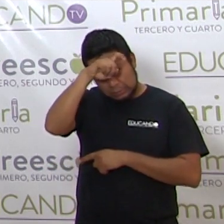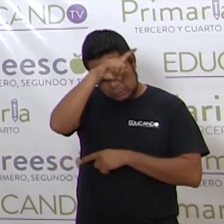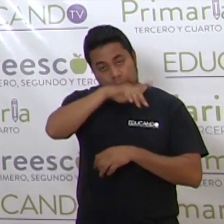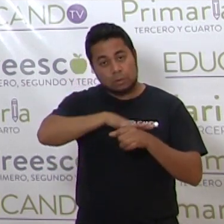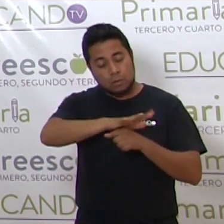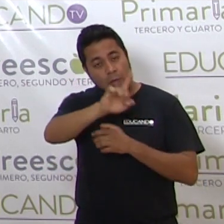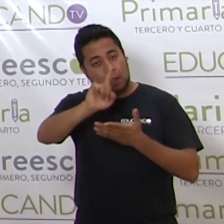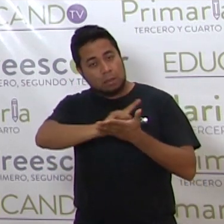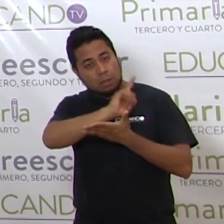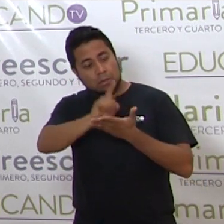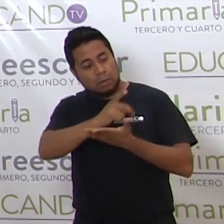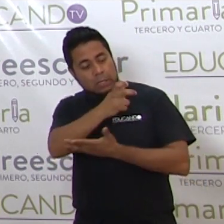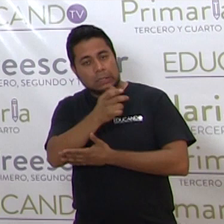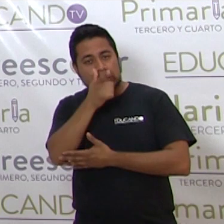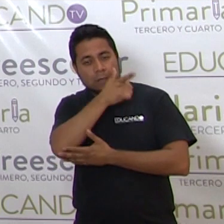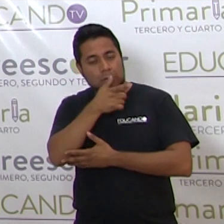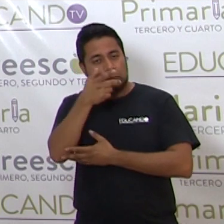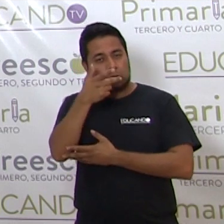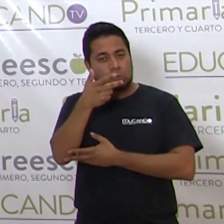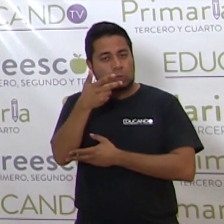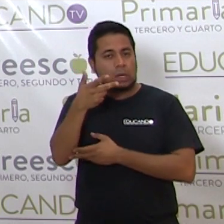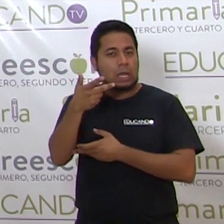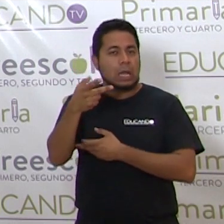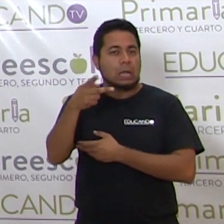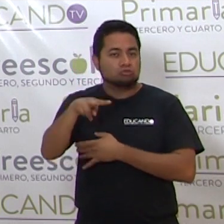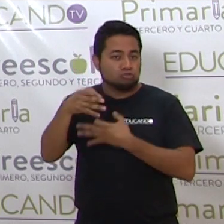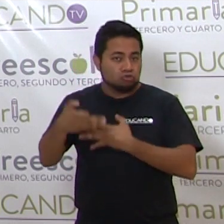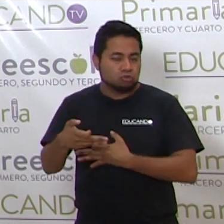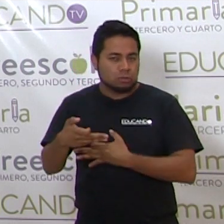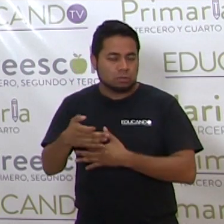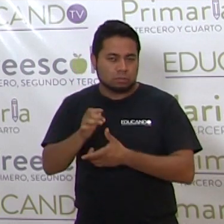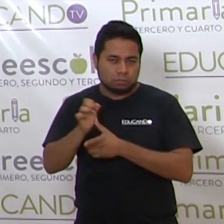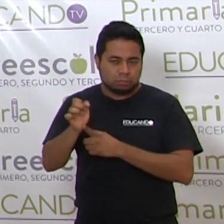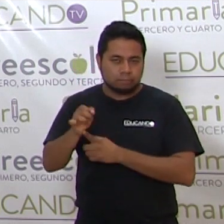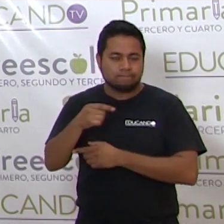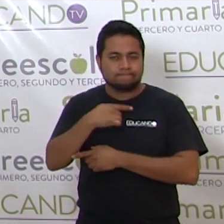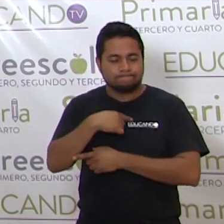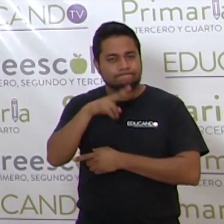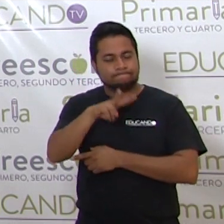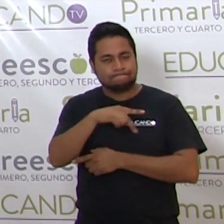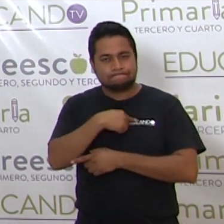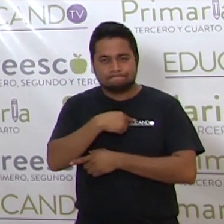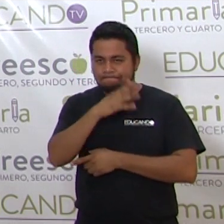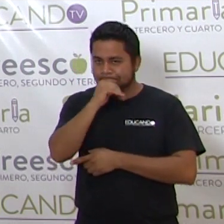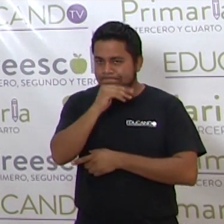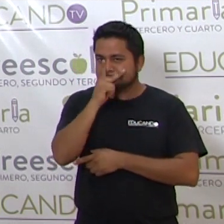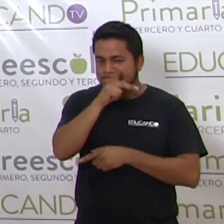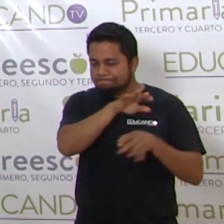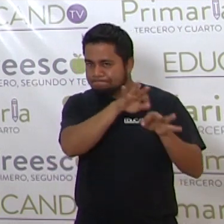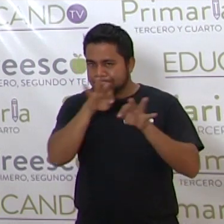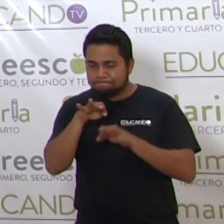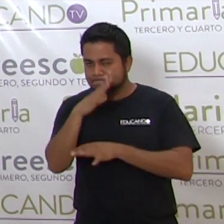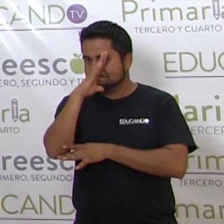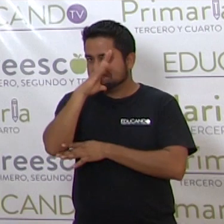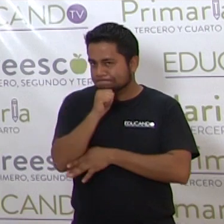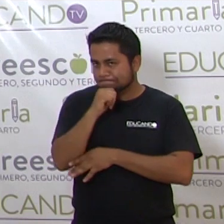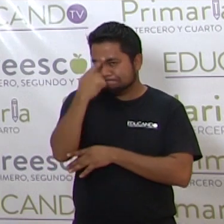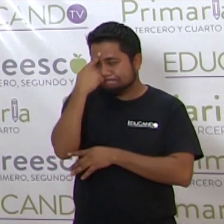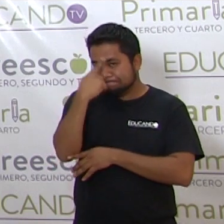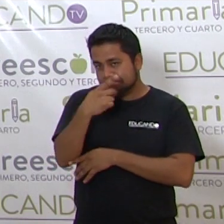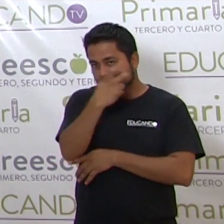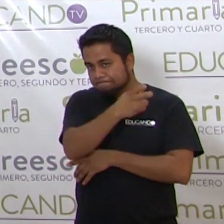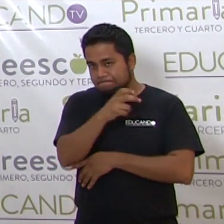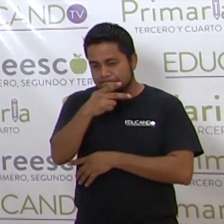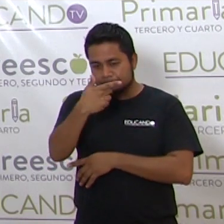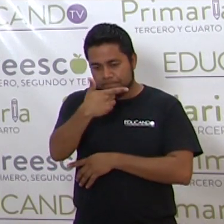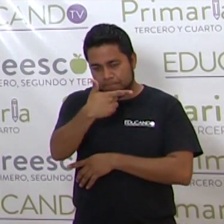de esta lengua originaria entonces lamentablemente no pude traerles ninguna palabra de tupí